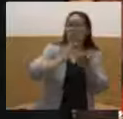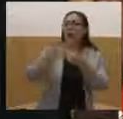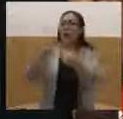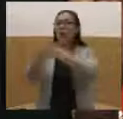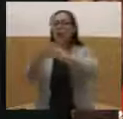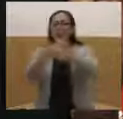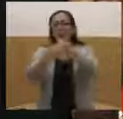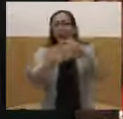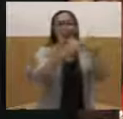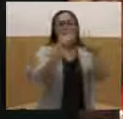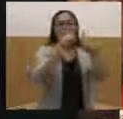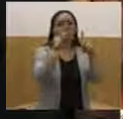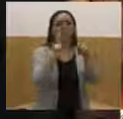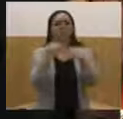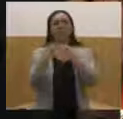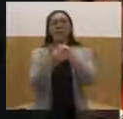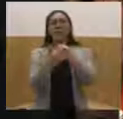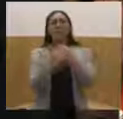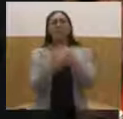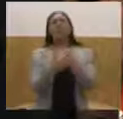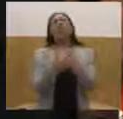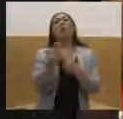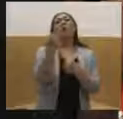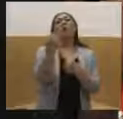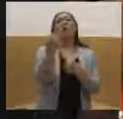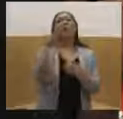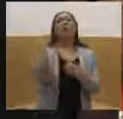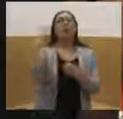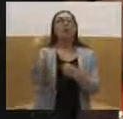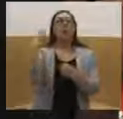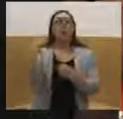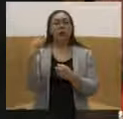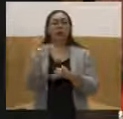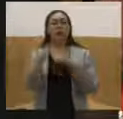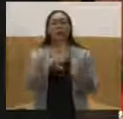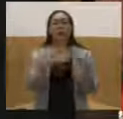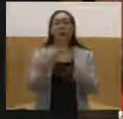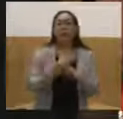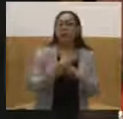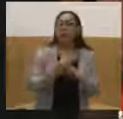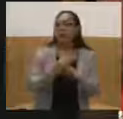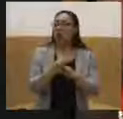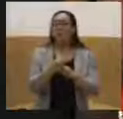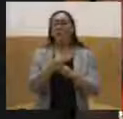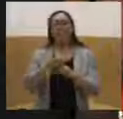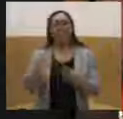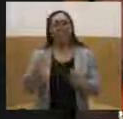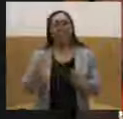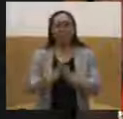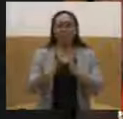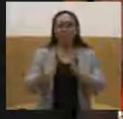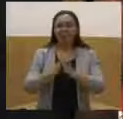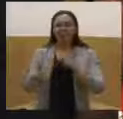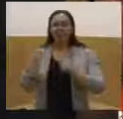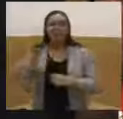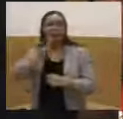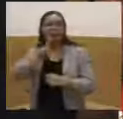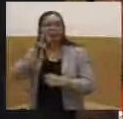convocado para el próximo 9 de marzo. Todas nuestras militantes colaboradoras del Comité Ejecutivo